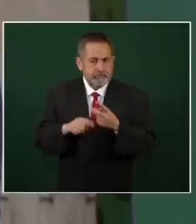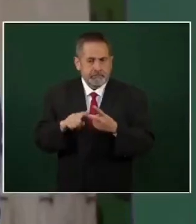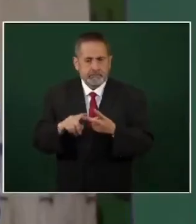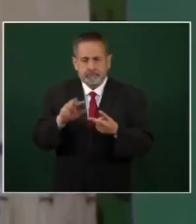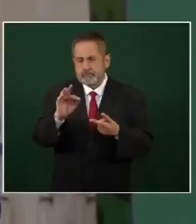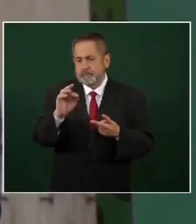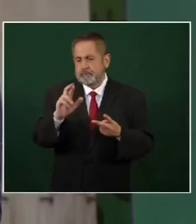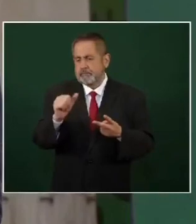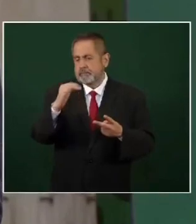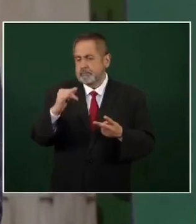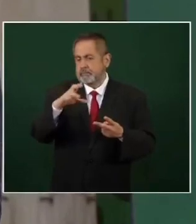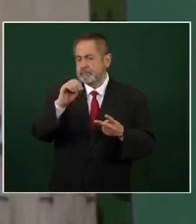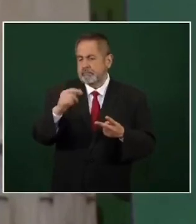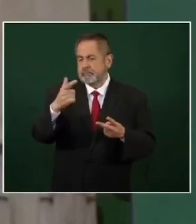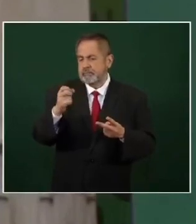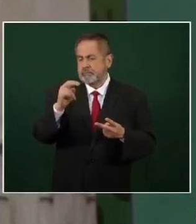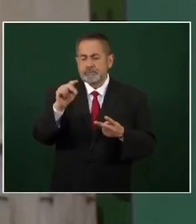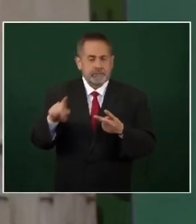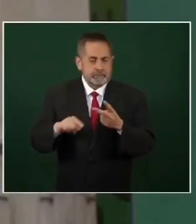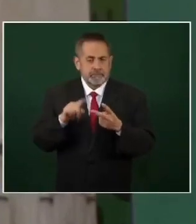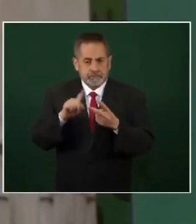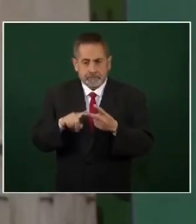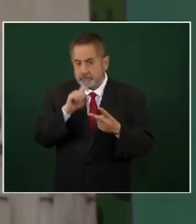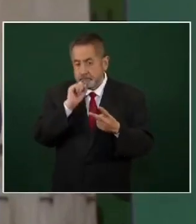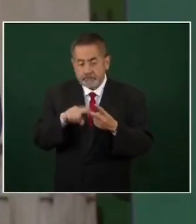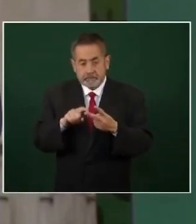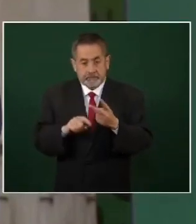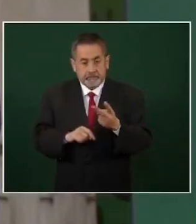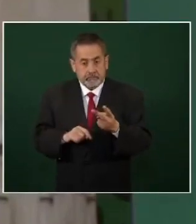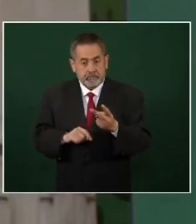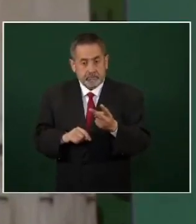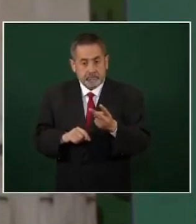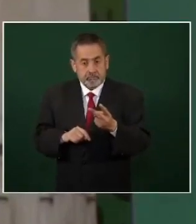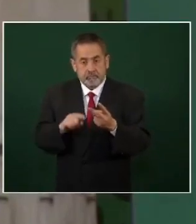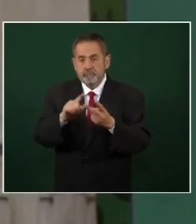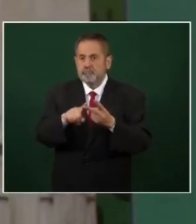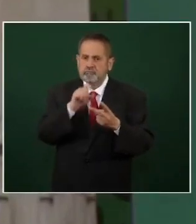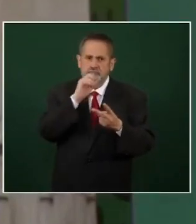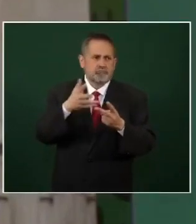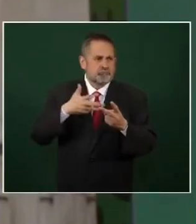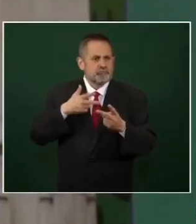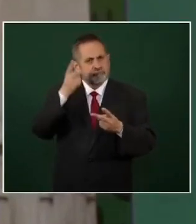Francisco González, que tiene también una franquicia